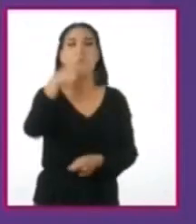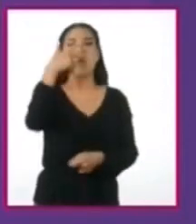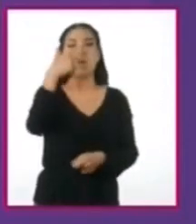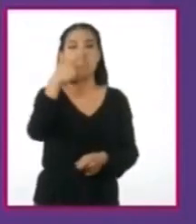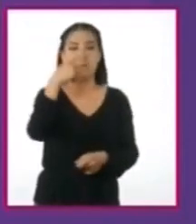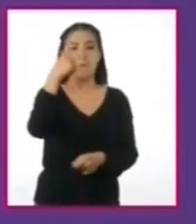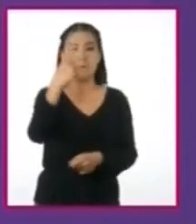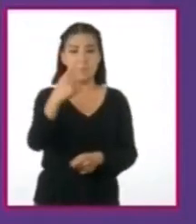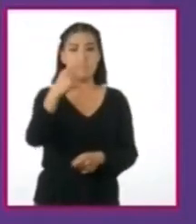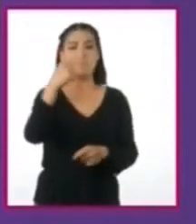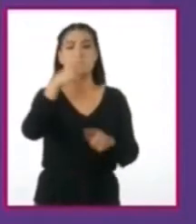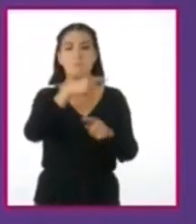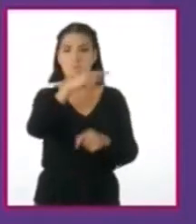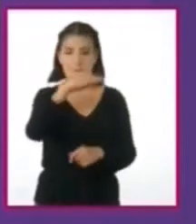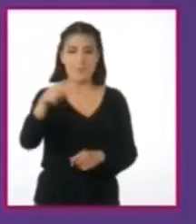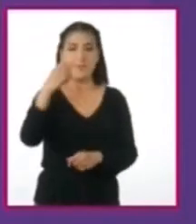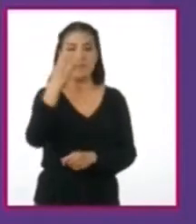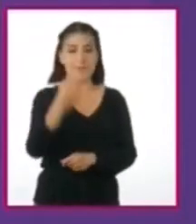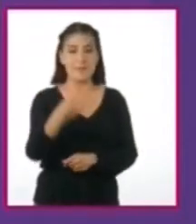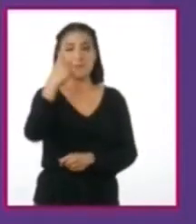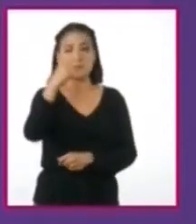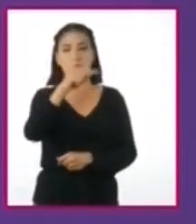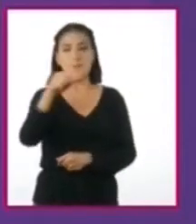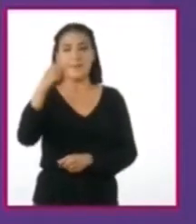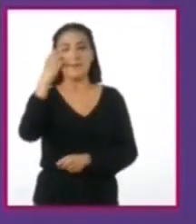1/3 igual a 1/3 igual a 1/3.